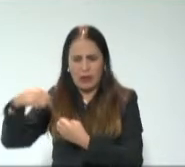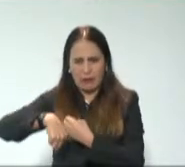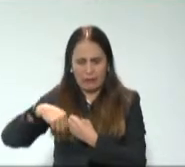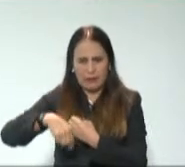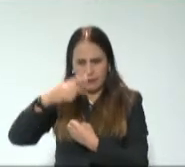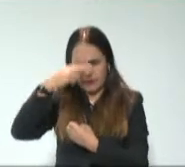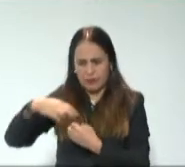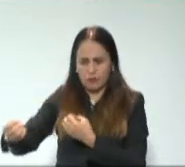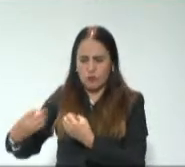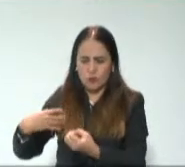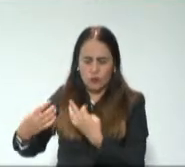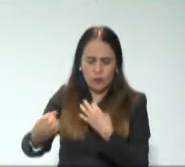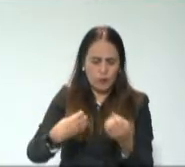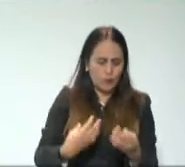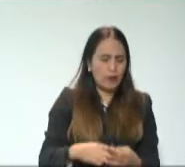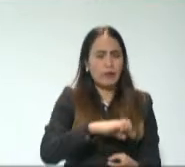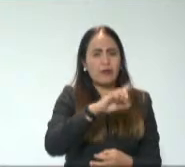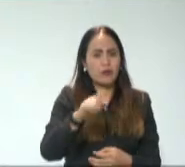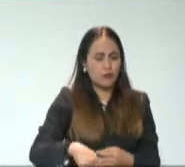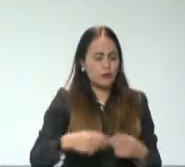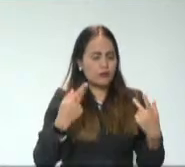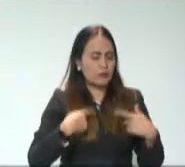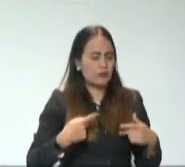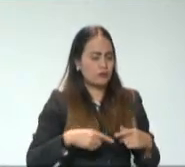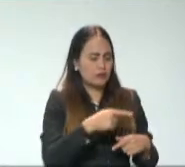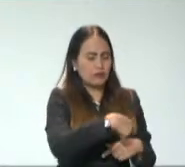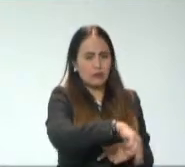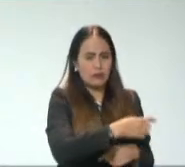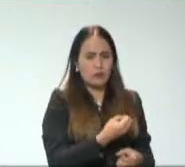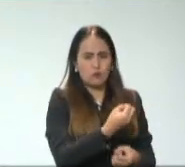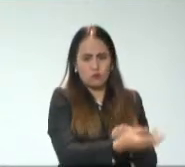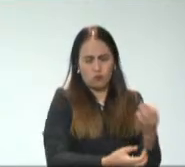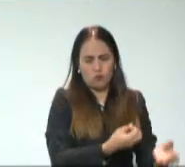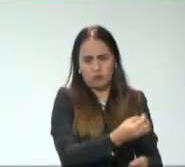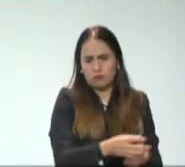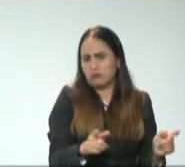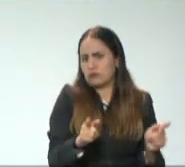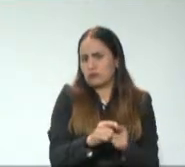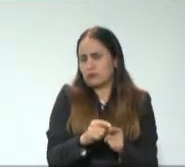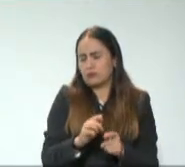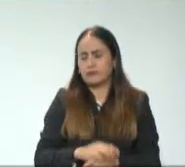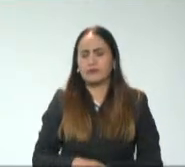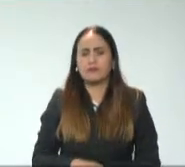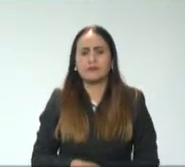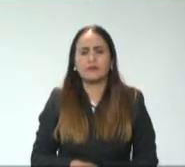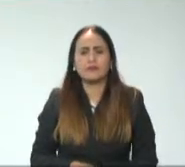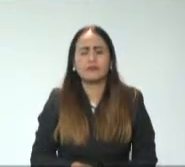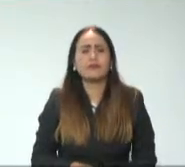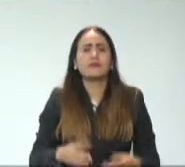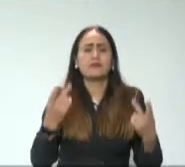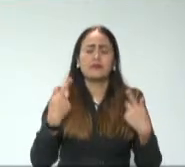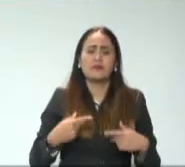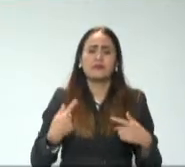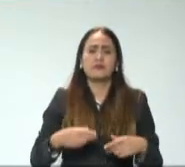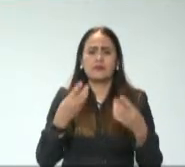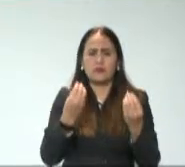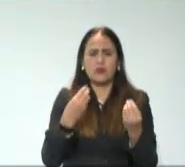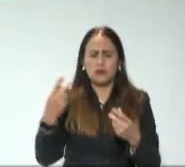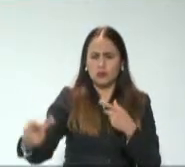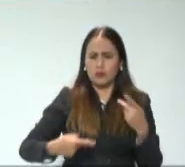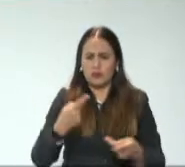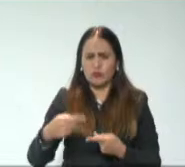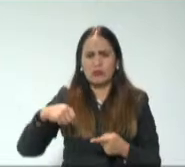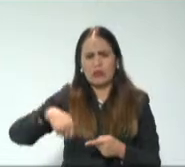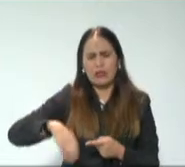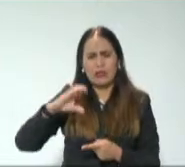derivada de una pandemia o de una calamidad por un fenómeno natural entonces mucha gente nos pregunta qué es lo que ha hecho la